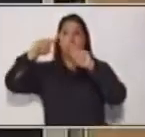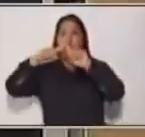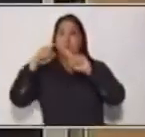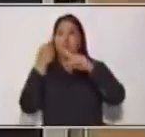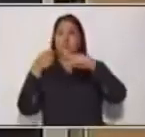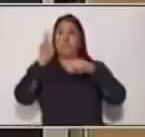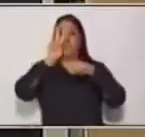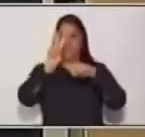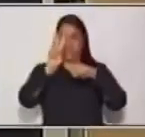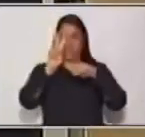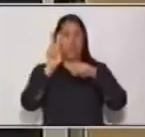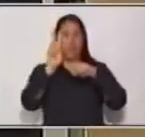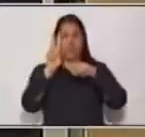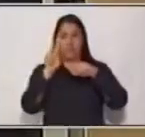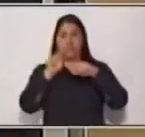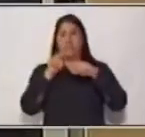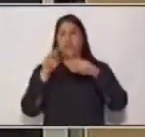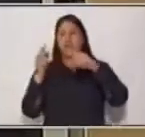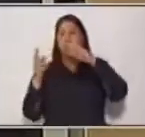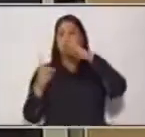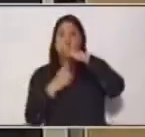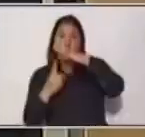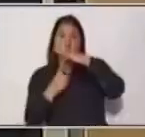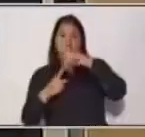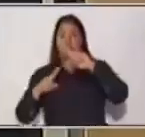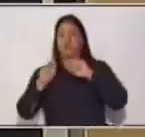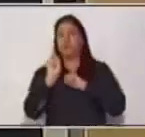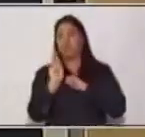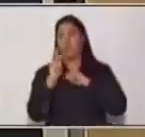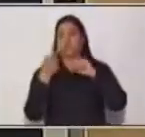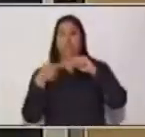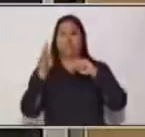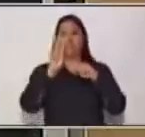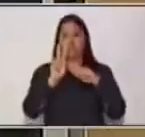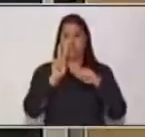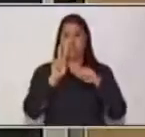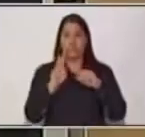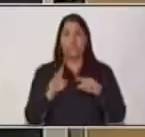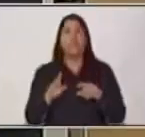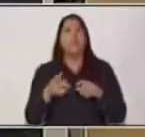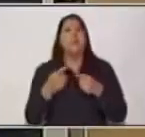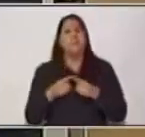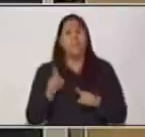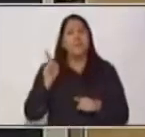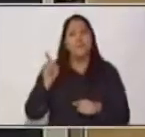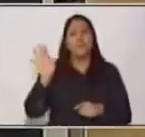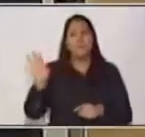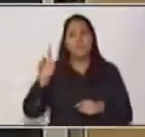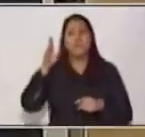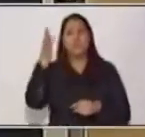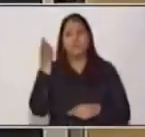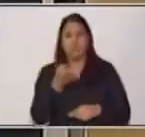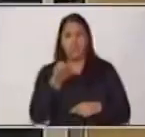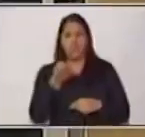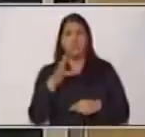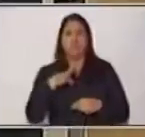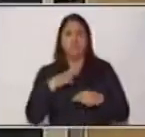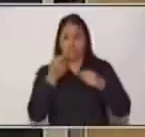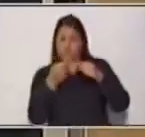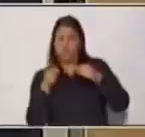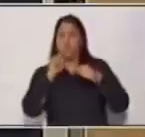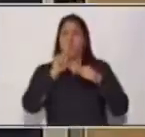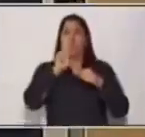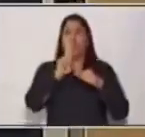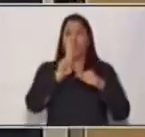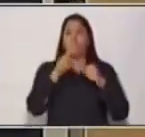x cuadrado y y cuadrado. Ahora, esta fracción está elevada al cuadrado, pero